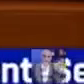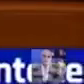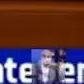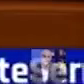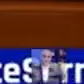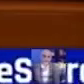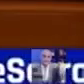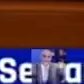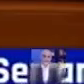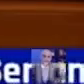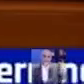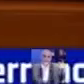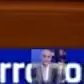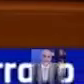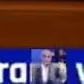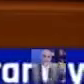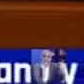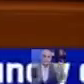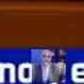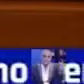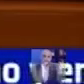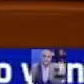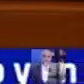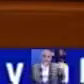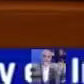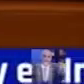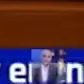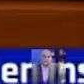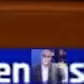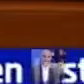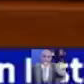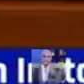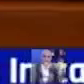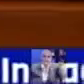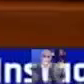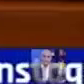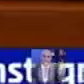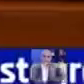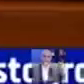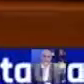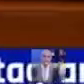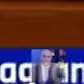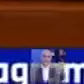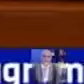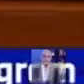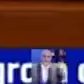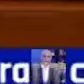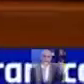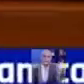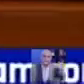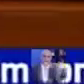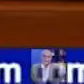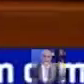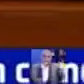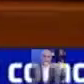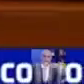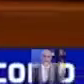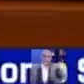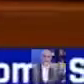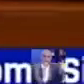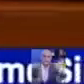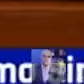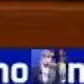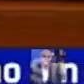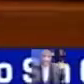un tema de derecho a la información contra seguridad pública y que la